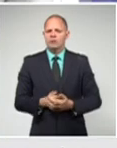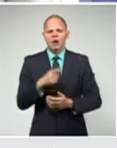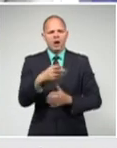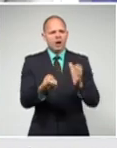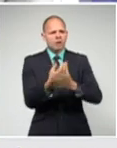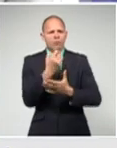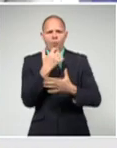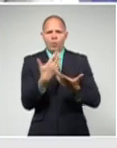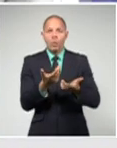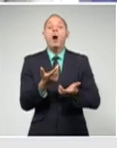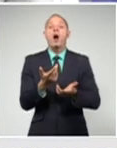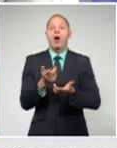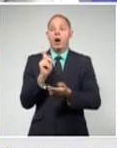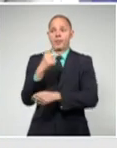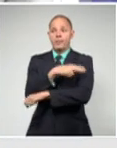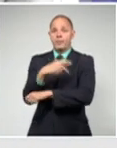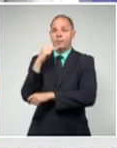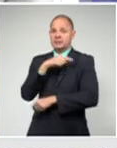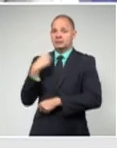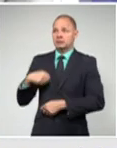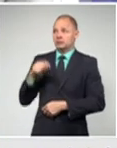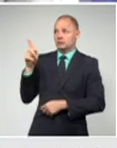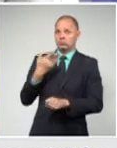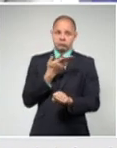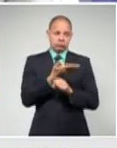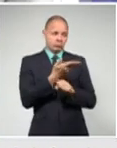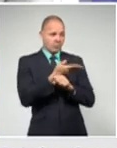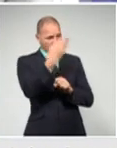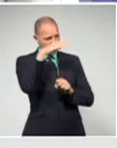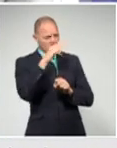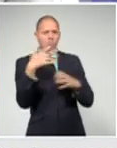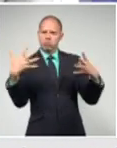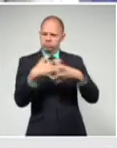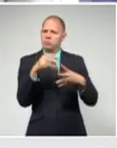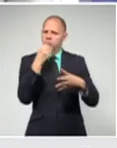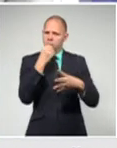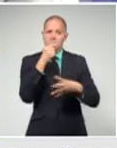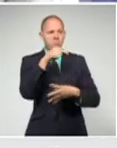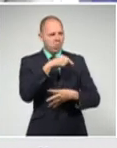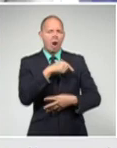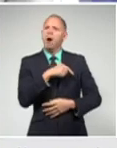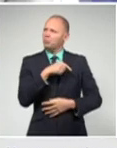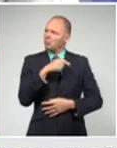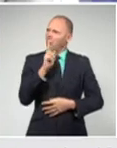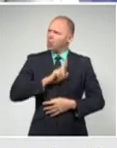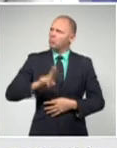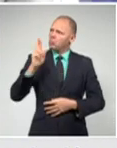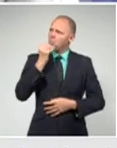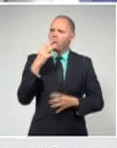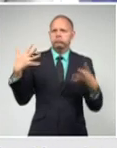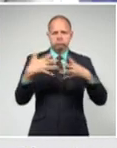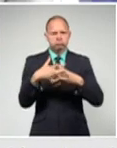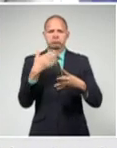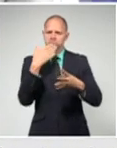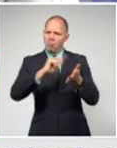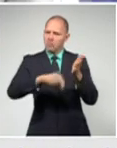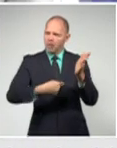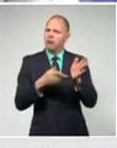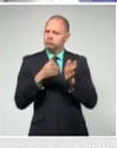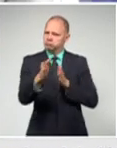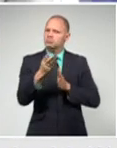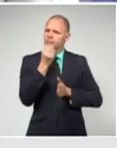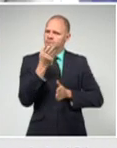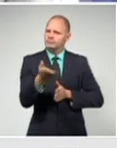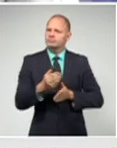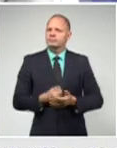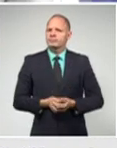parte china y cuenta con el visto bueno del Ministerio Cubano de Ciencia y Tecnología. Es una estrategia que